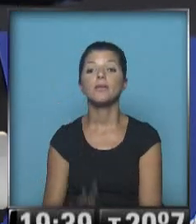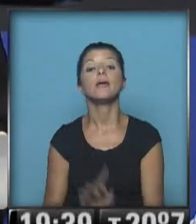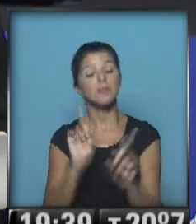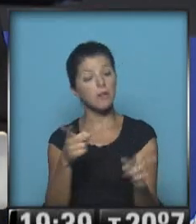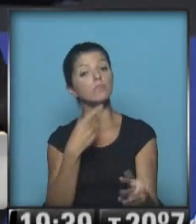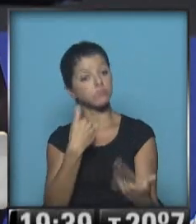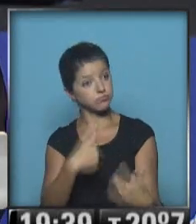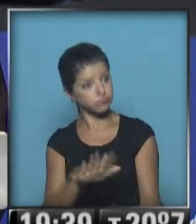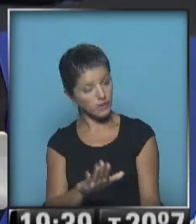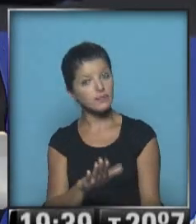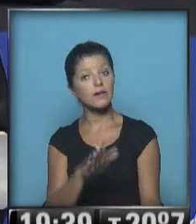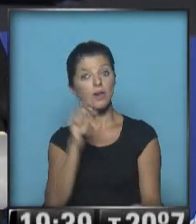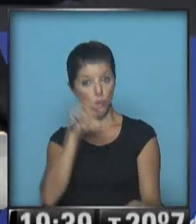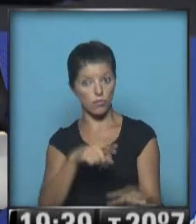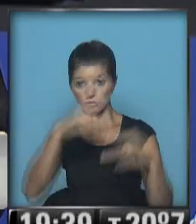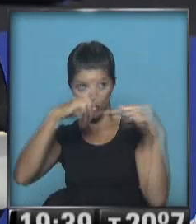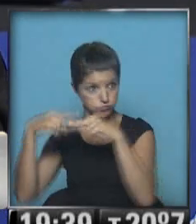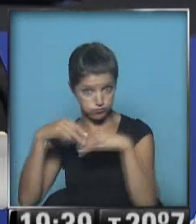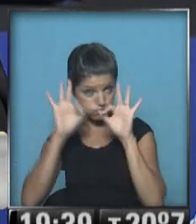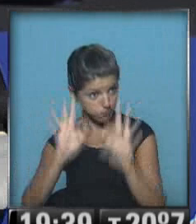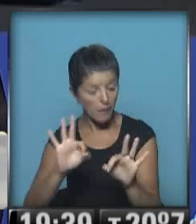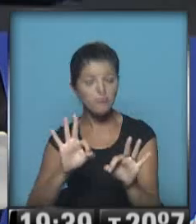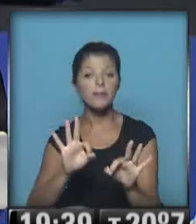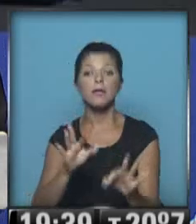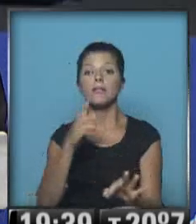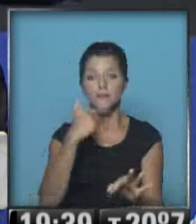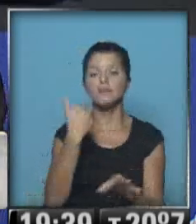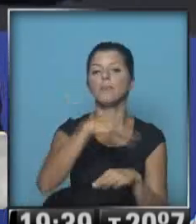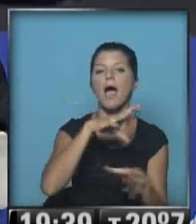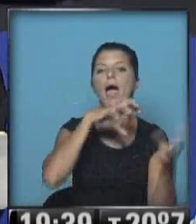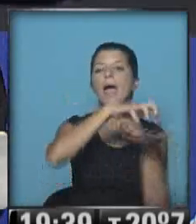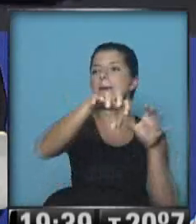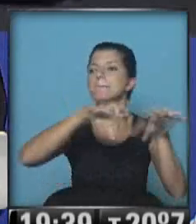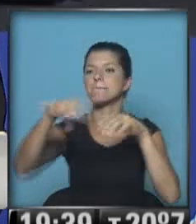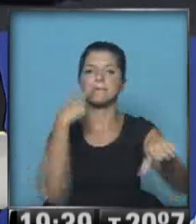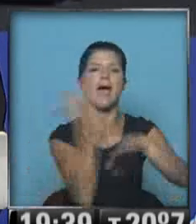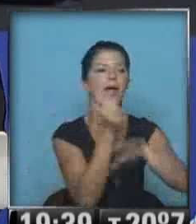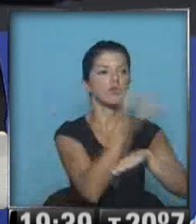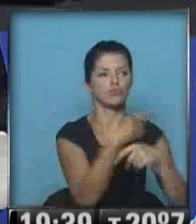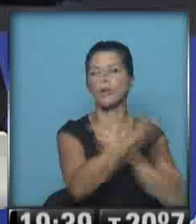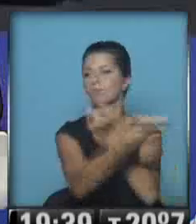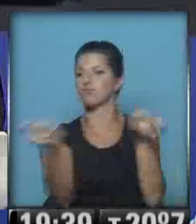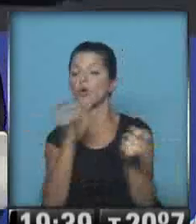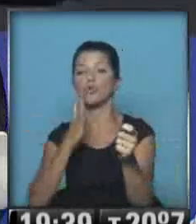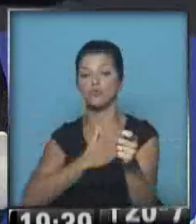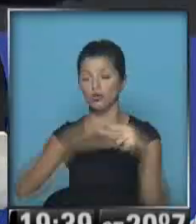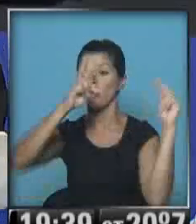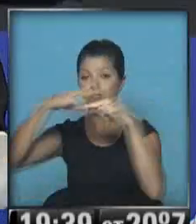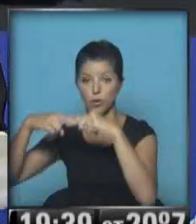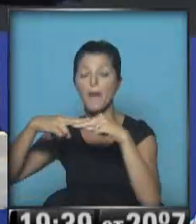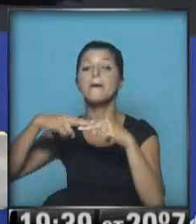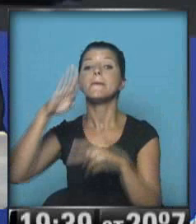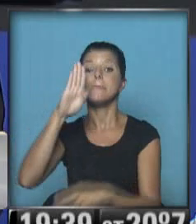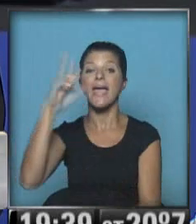que una vez que esté realizado le dice Bueno llévenlo a las embajadas nosotros nos vamos a encargar de pasarlo un formato bhs para